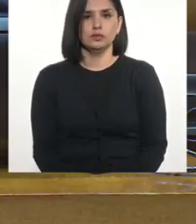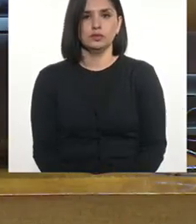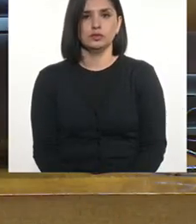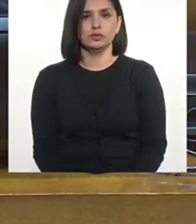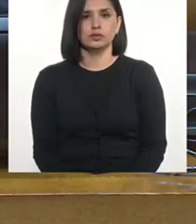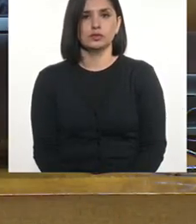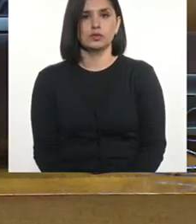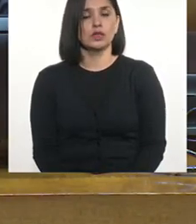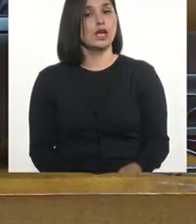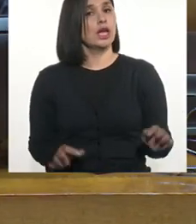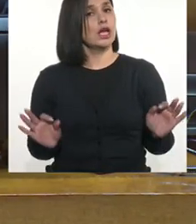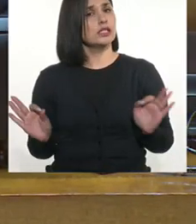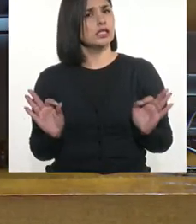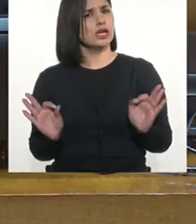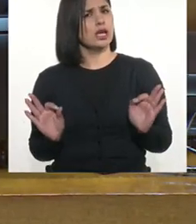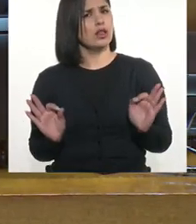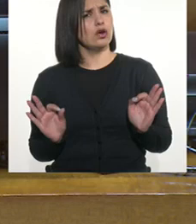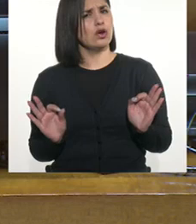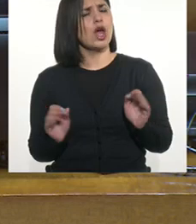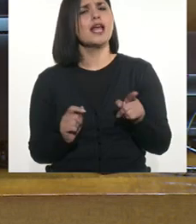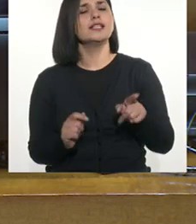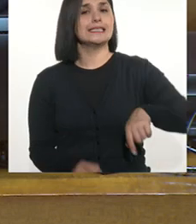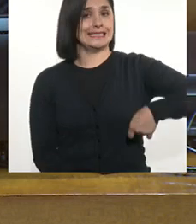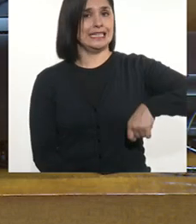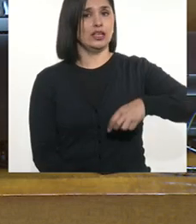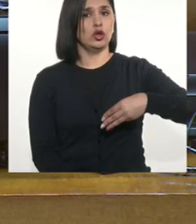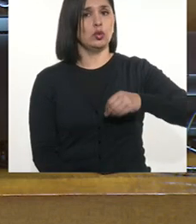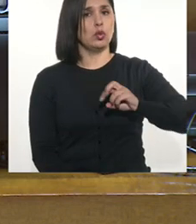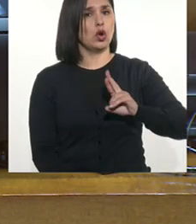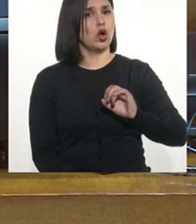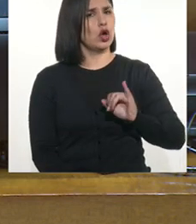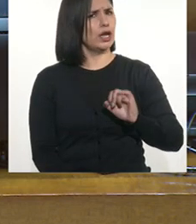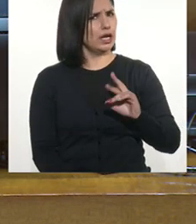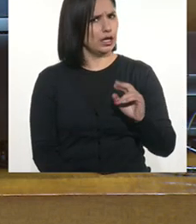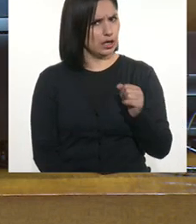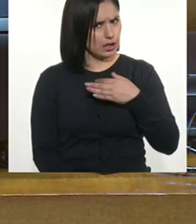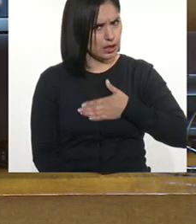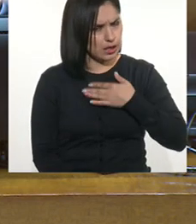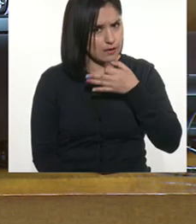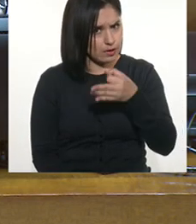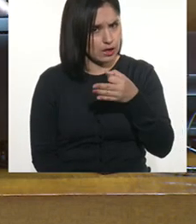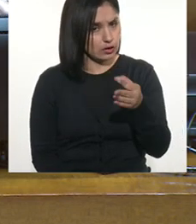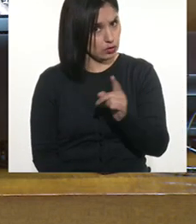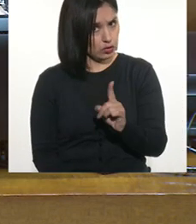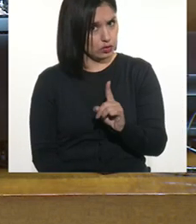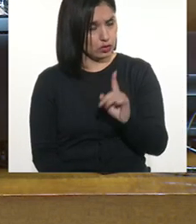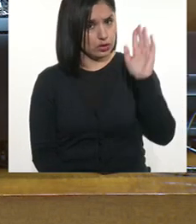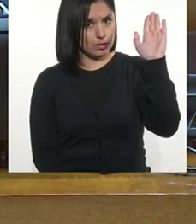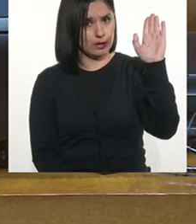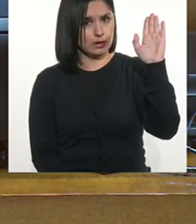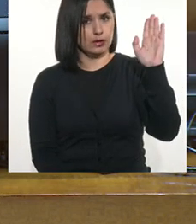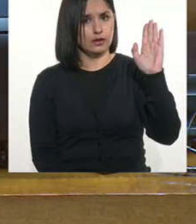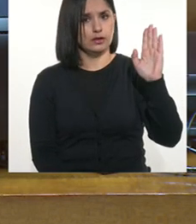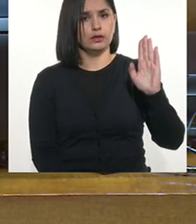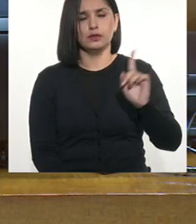señor moreira éste le dio la palabra señor moreira no hay un arte